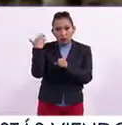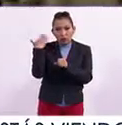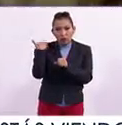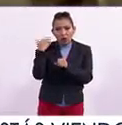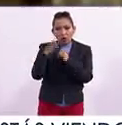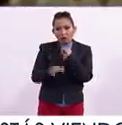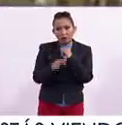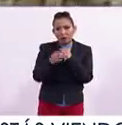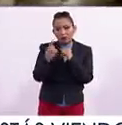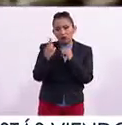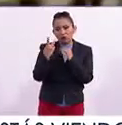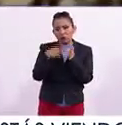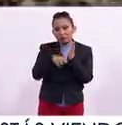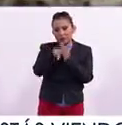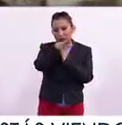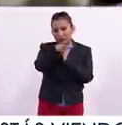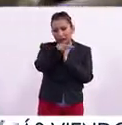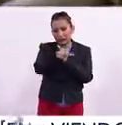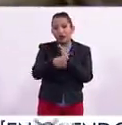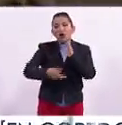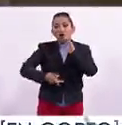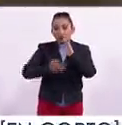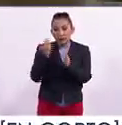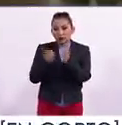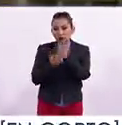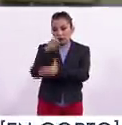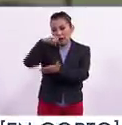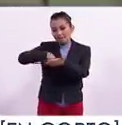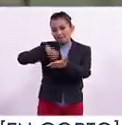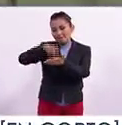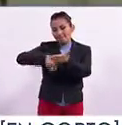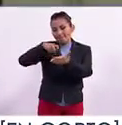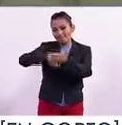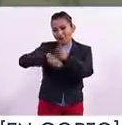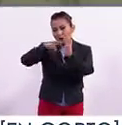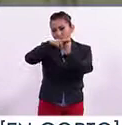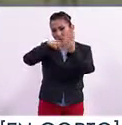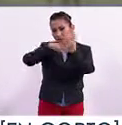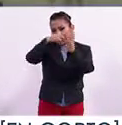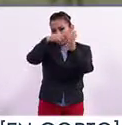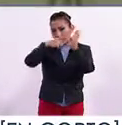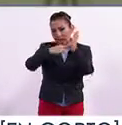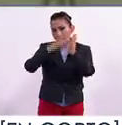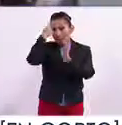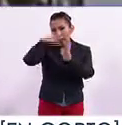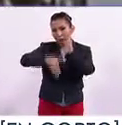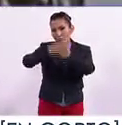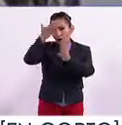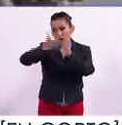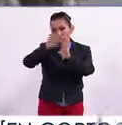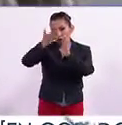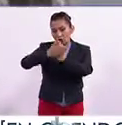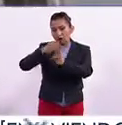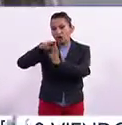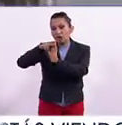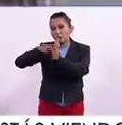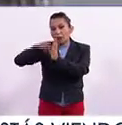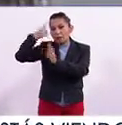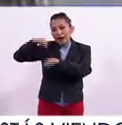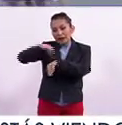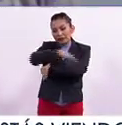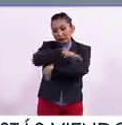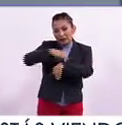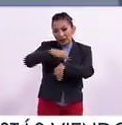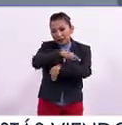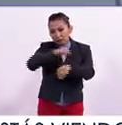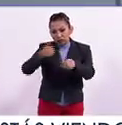salió una nueva versión del reglamento de construcción y de las normas de diseño sísmico, que pues, están todavía